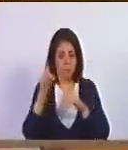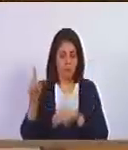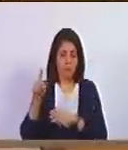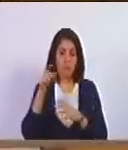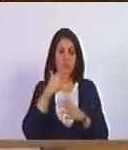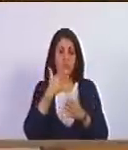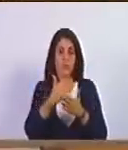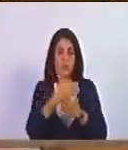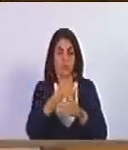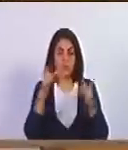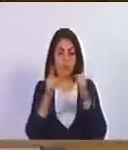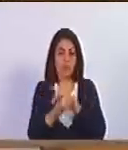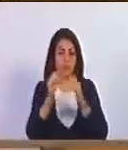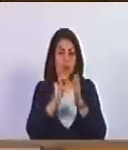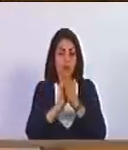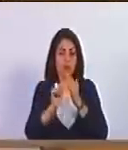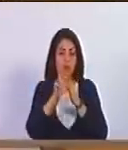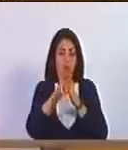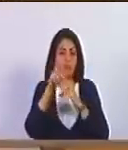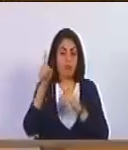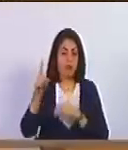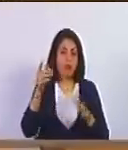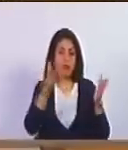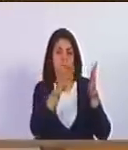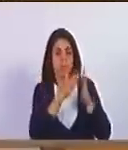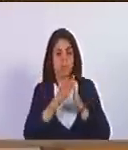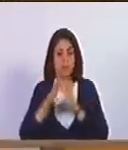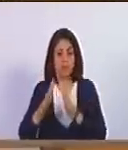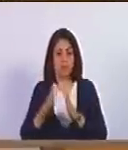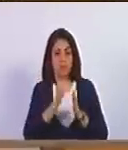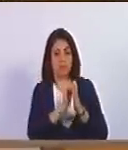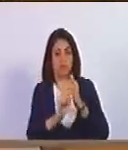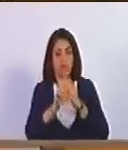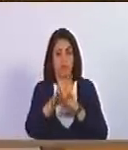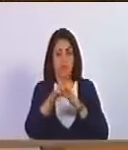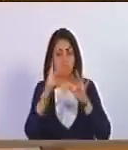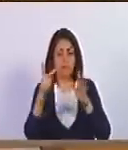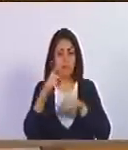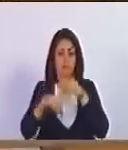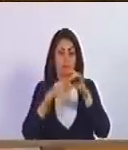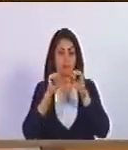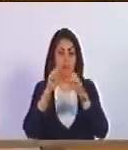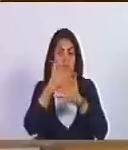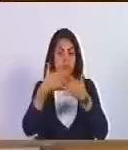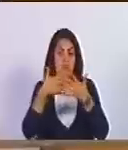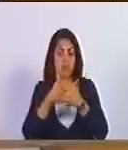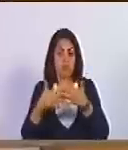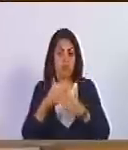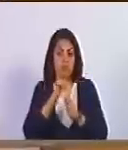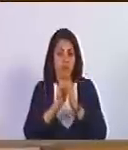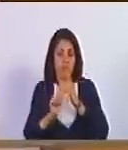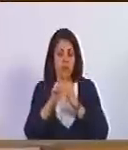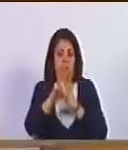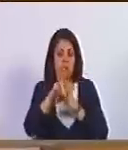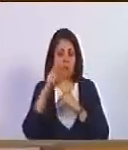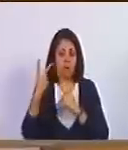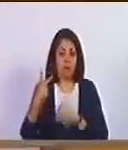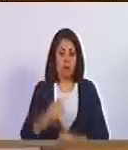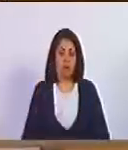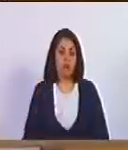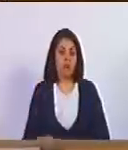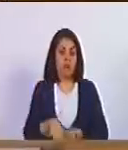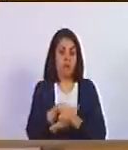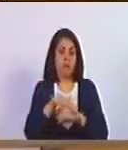Se propone modificar el artículo 31, que pasa a ser el artículo 32, el cual queda redactado en los siguientes términos. Artículo 32.